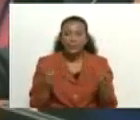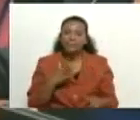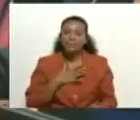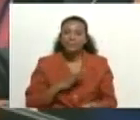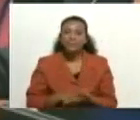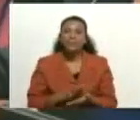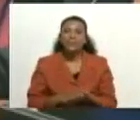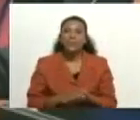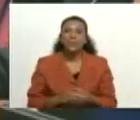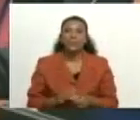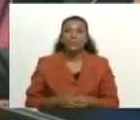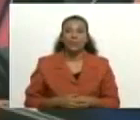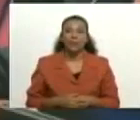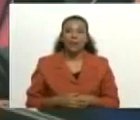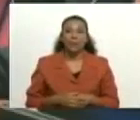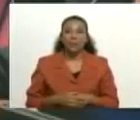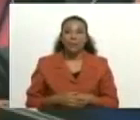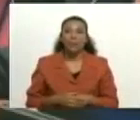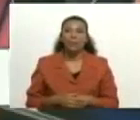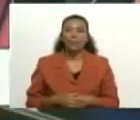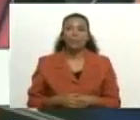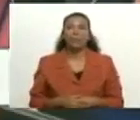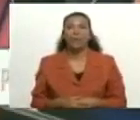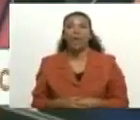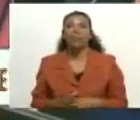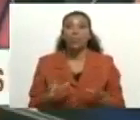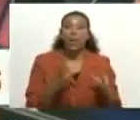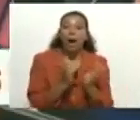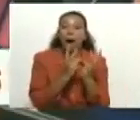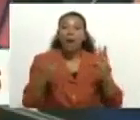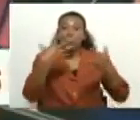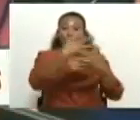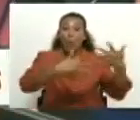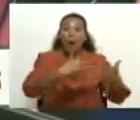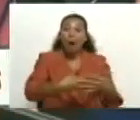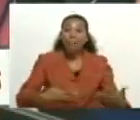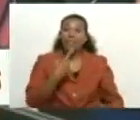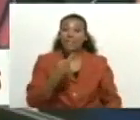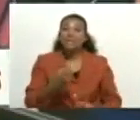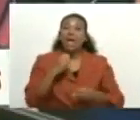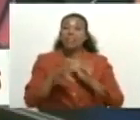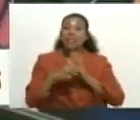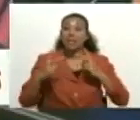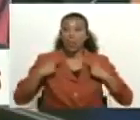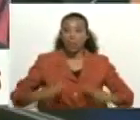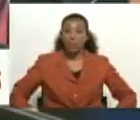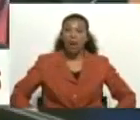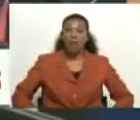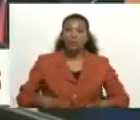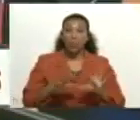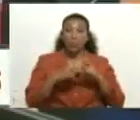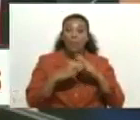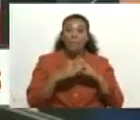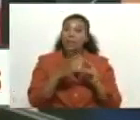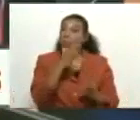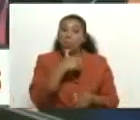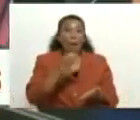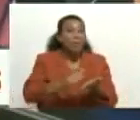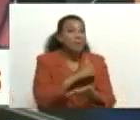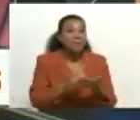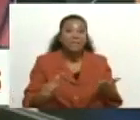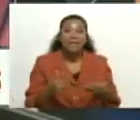margen y son violatorias de la Carta de las Naciones Unidas y por lo tanto son instrumentos que no deberían